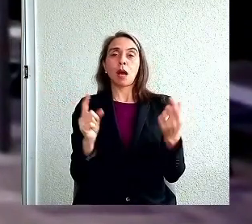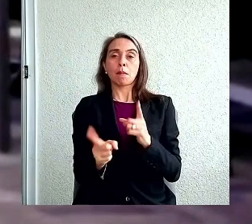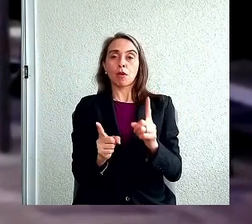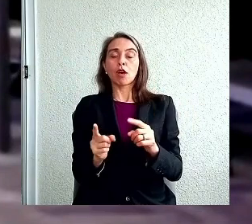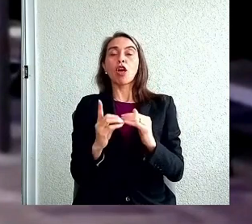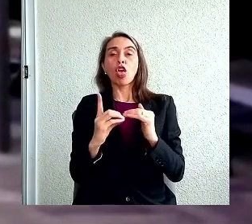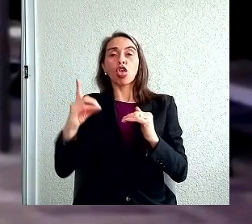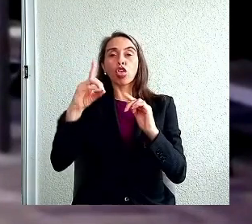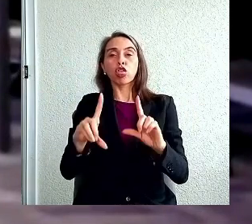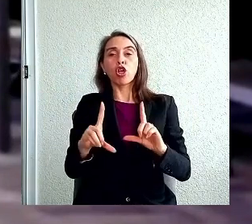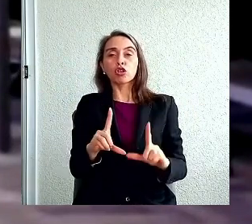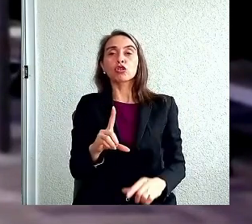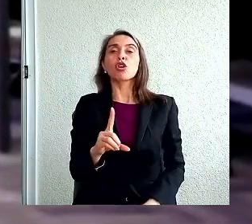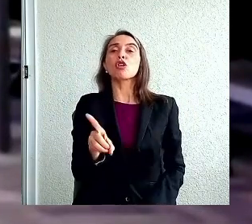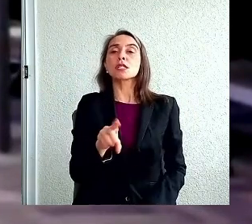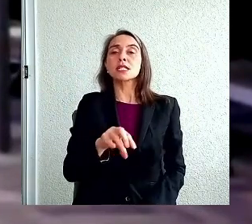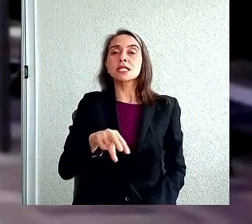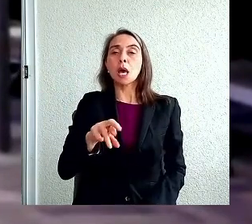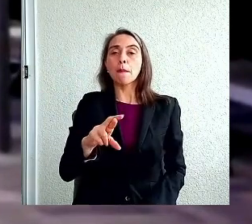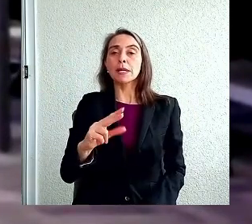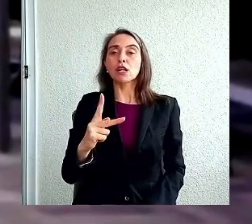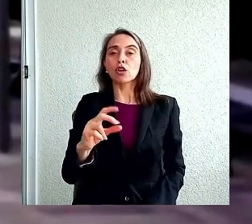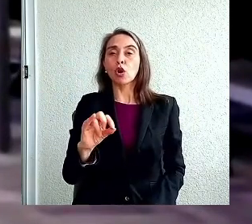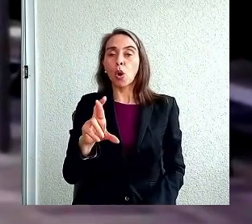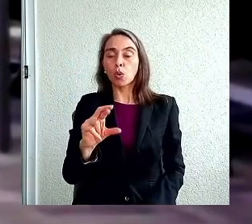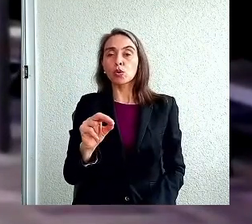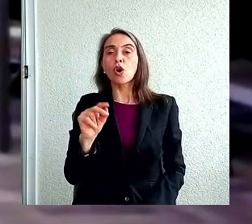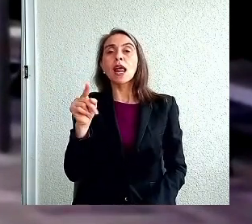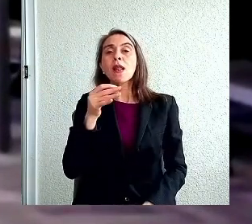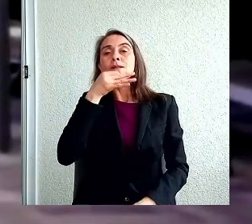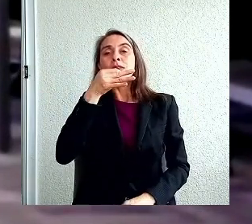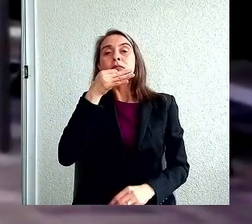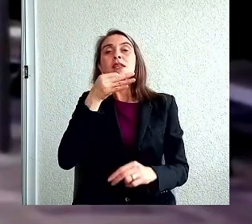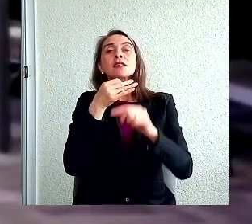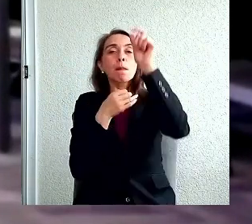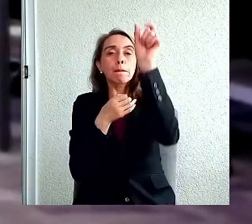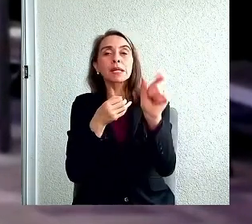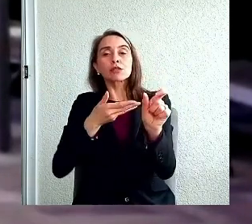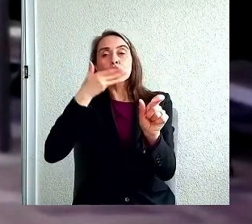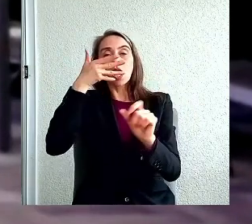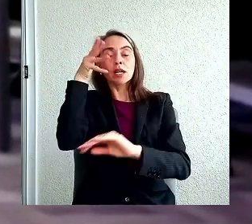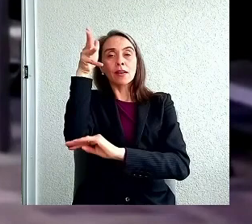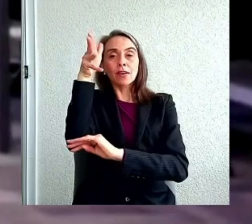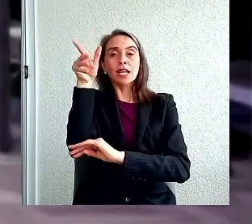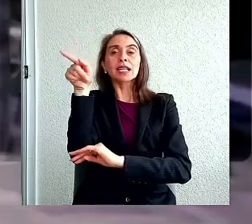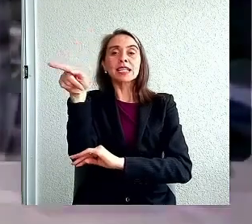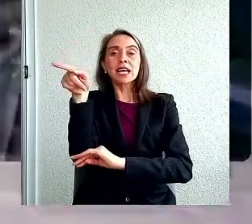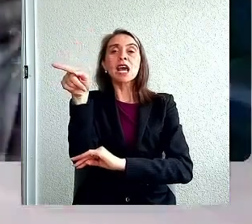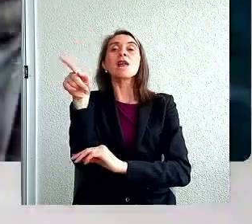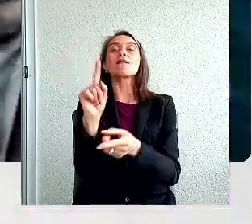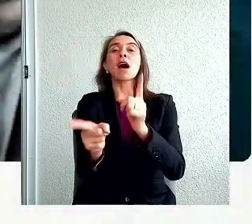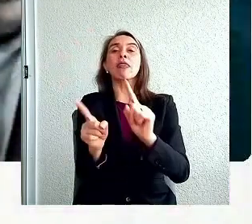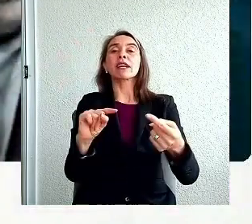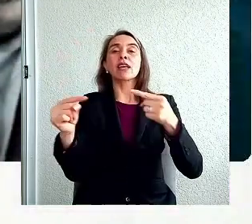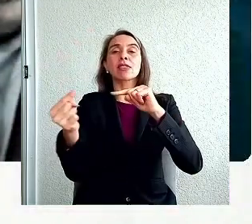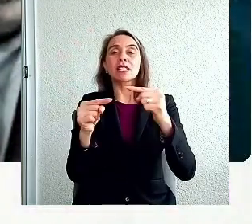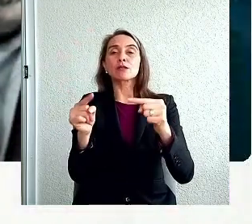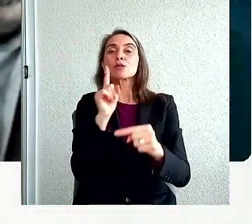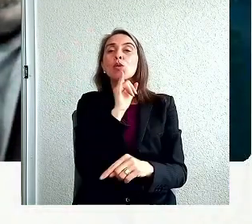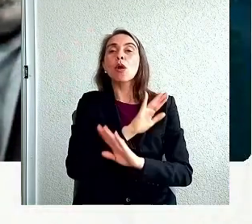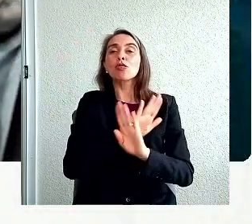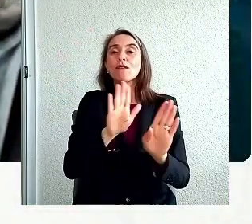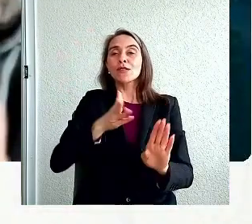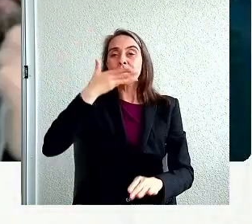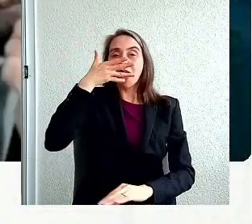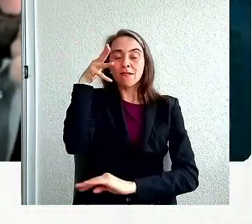de presentar a los ponentes y de dirigir la discusión de los panelistas al finalizar las ponencias. El doctor Couro es director